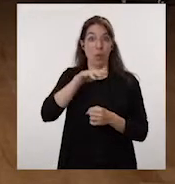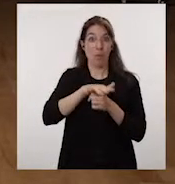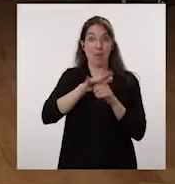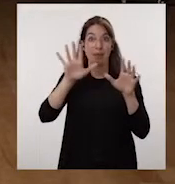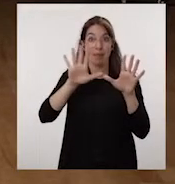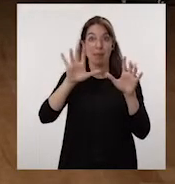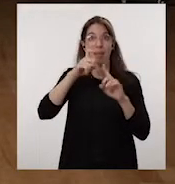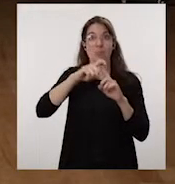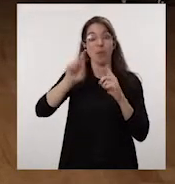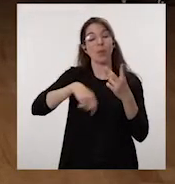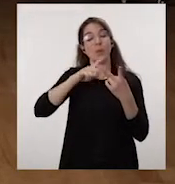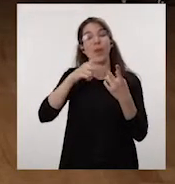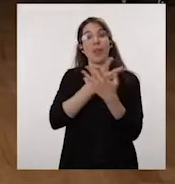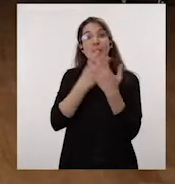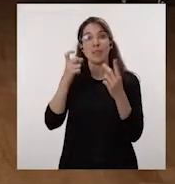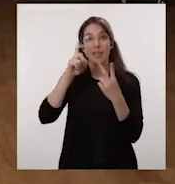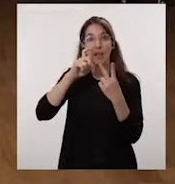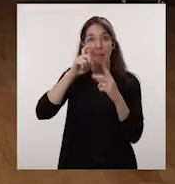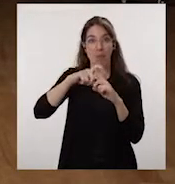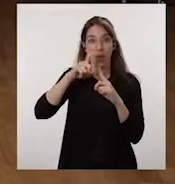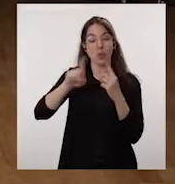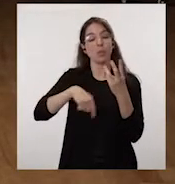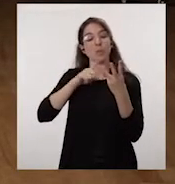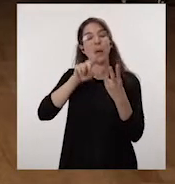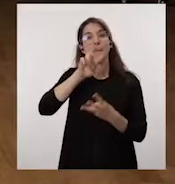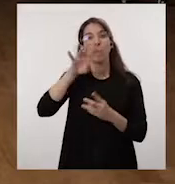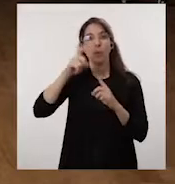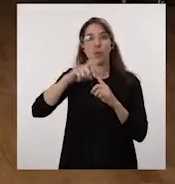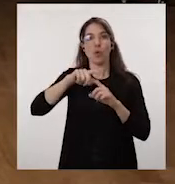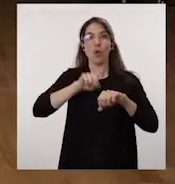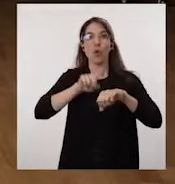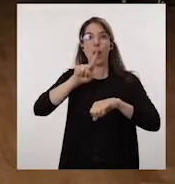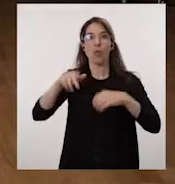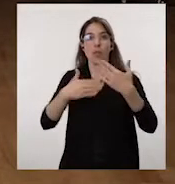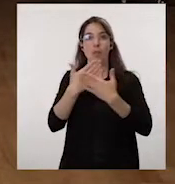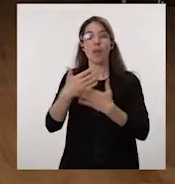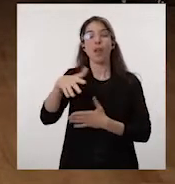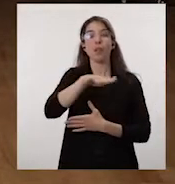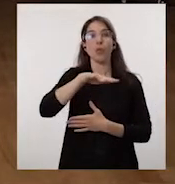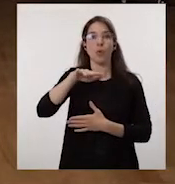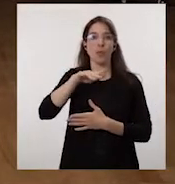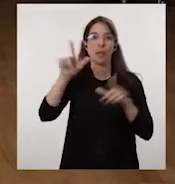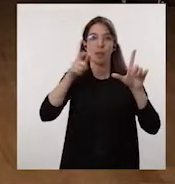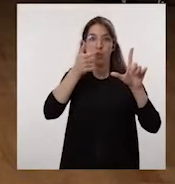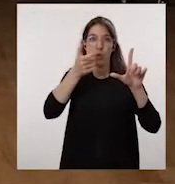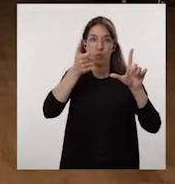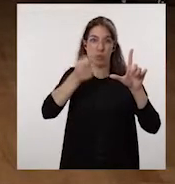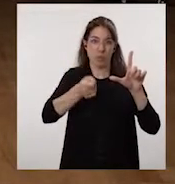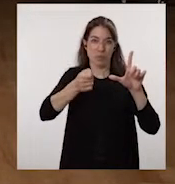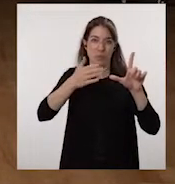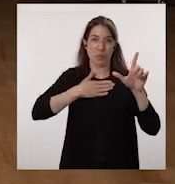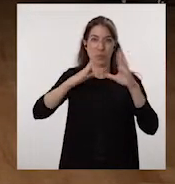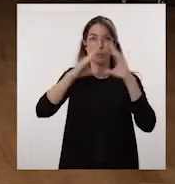10 de mayo el próximo día el 17 y el siguiente el 24 de mayo a las 11 de la mañana en el de televisión de la